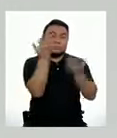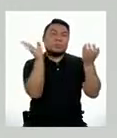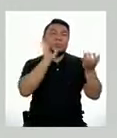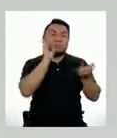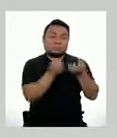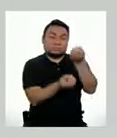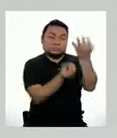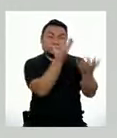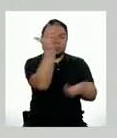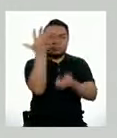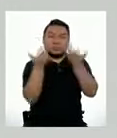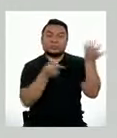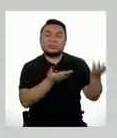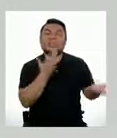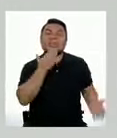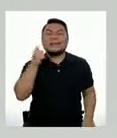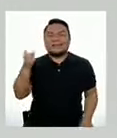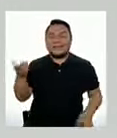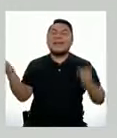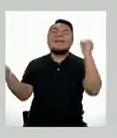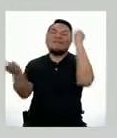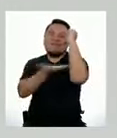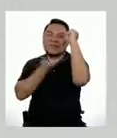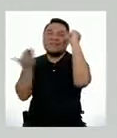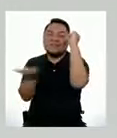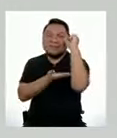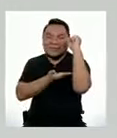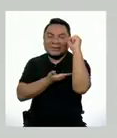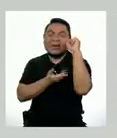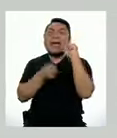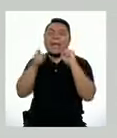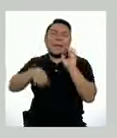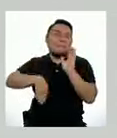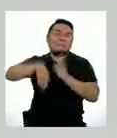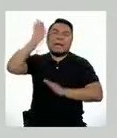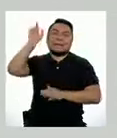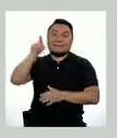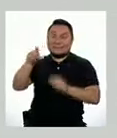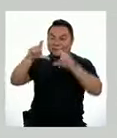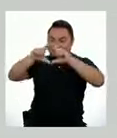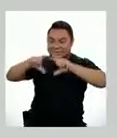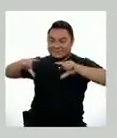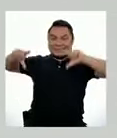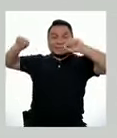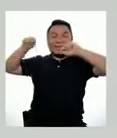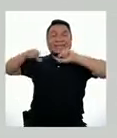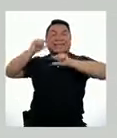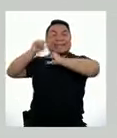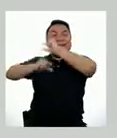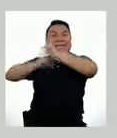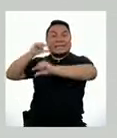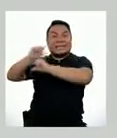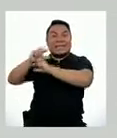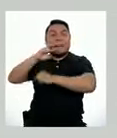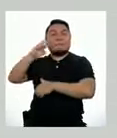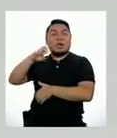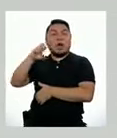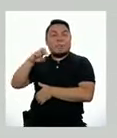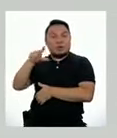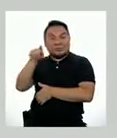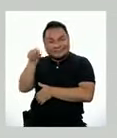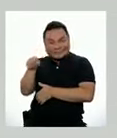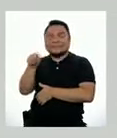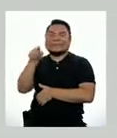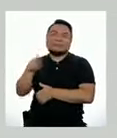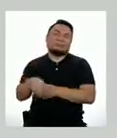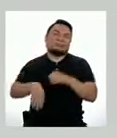gases de efecto invernadero es la deforestación. Es el segmento gris y produce el 56% de los gases